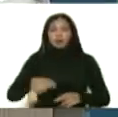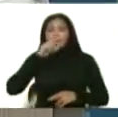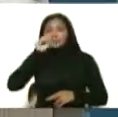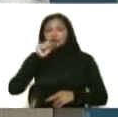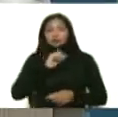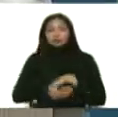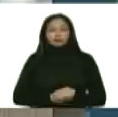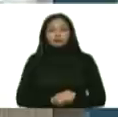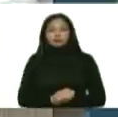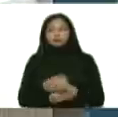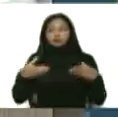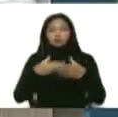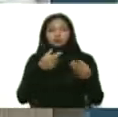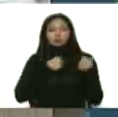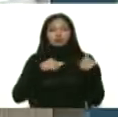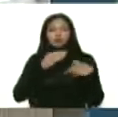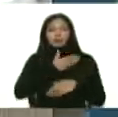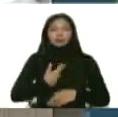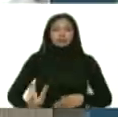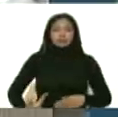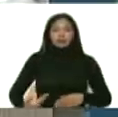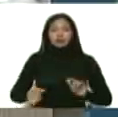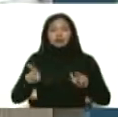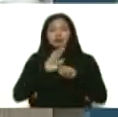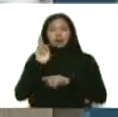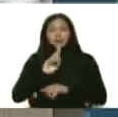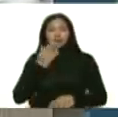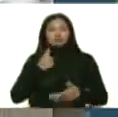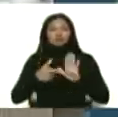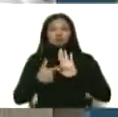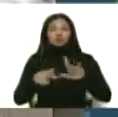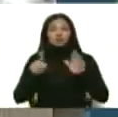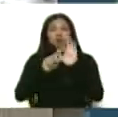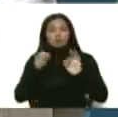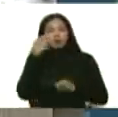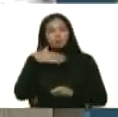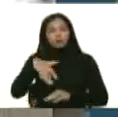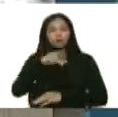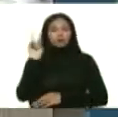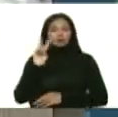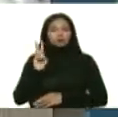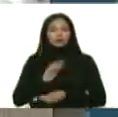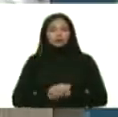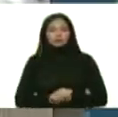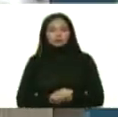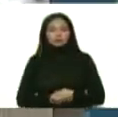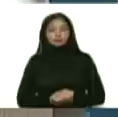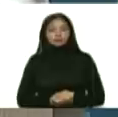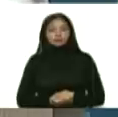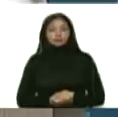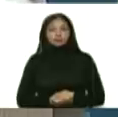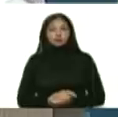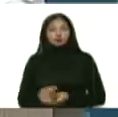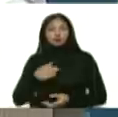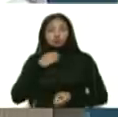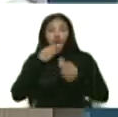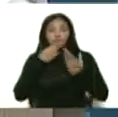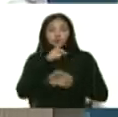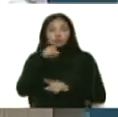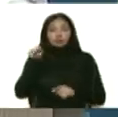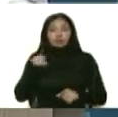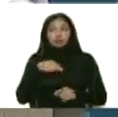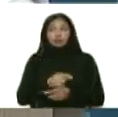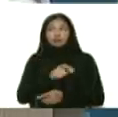a la Comisión Presidencial e inmediatamente se lo presentamos al pueblo de Venezuela. Un pequeño comentario. Fíjense que